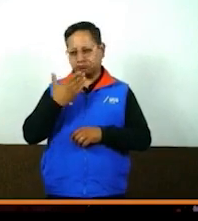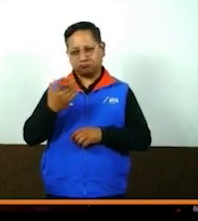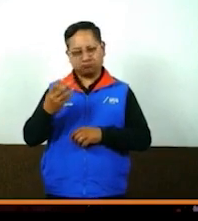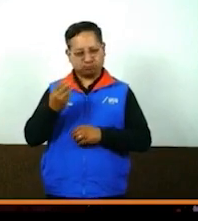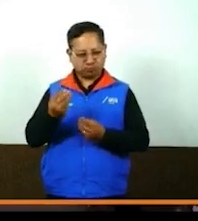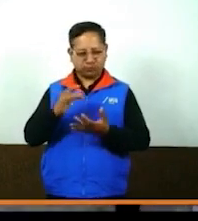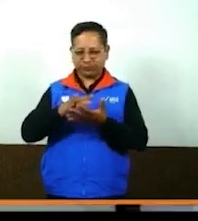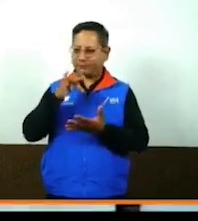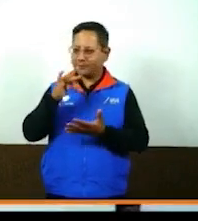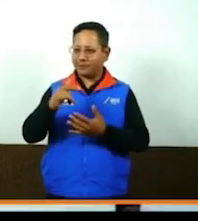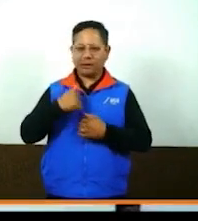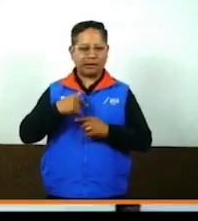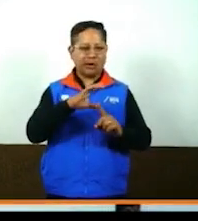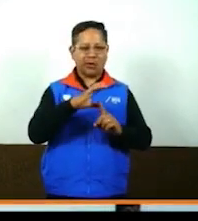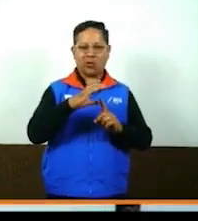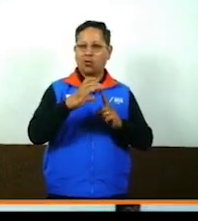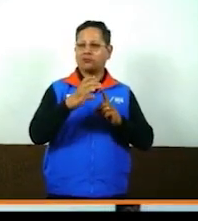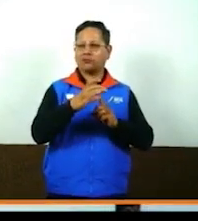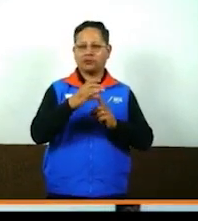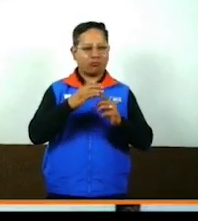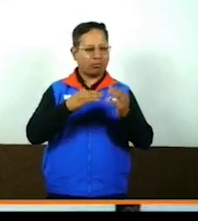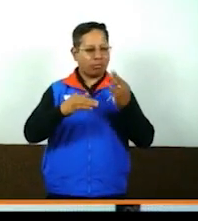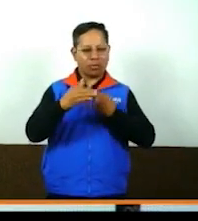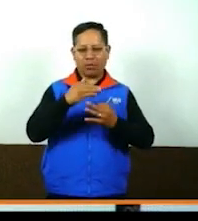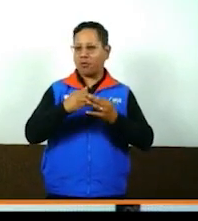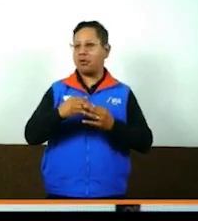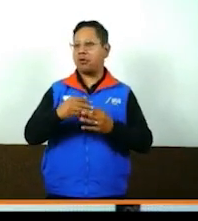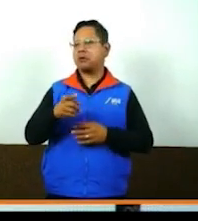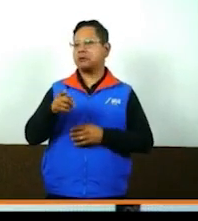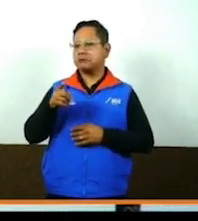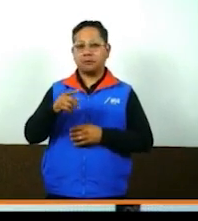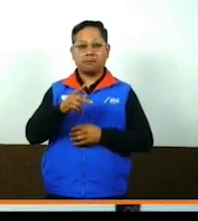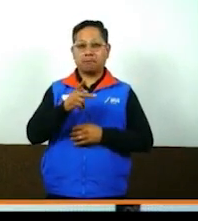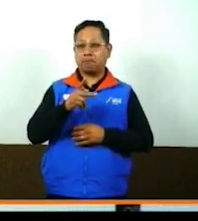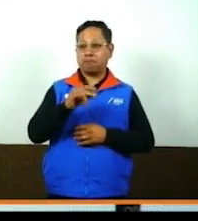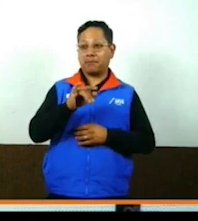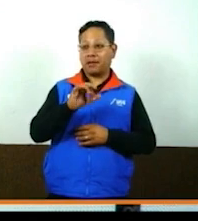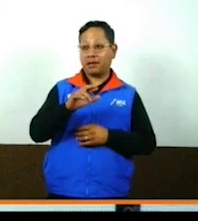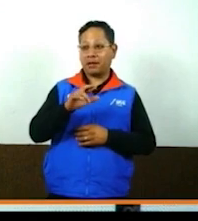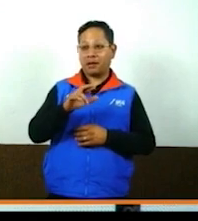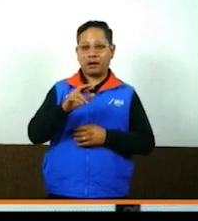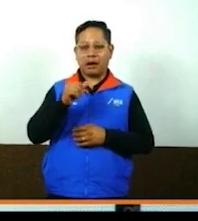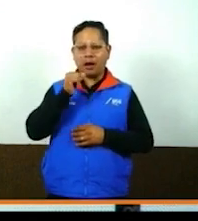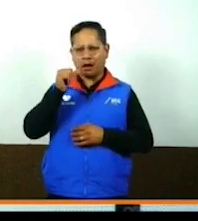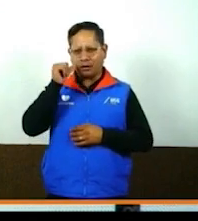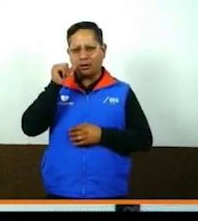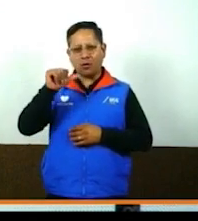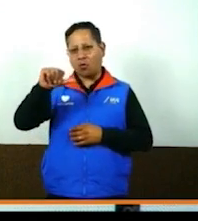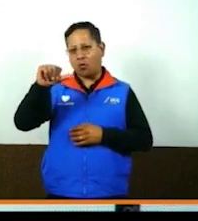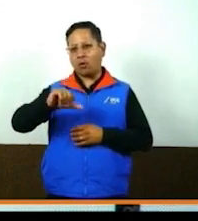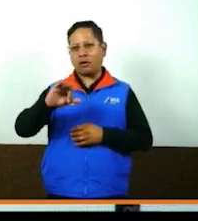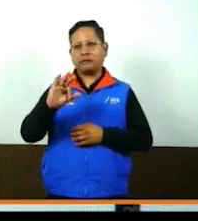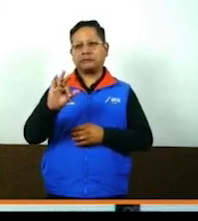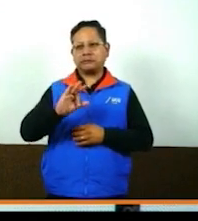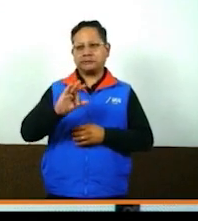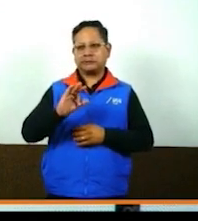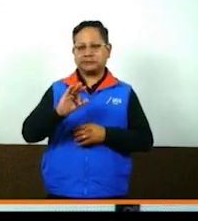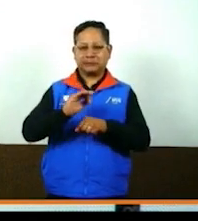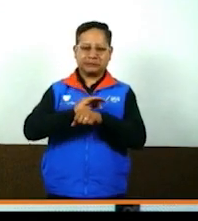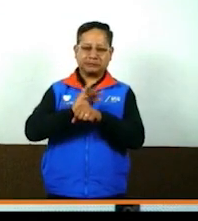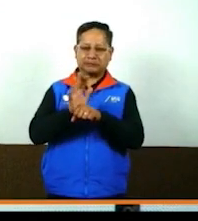nombre de todo el consejo de CEMEFI, a nombre de Pilar Parás, que estuvo ayer, pero hoy dijo que a lo mejor le había dado